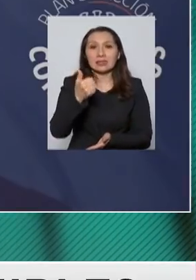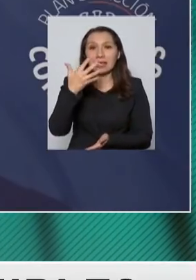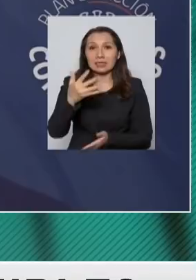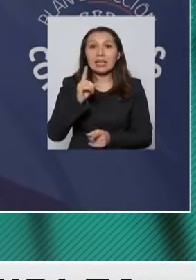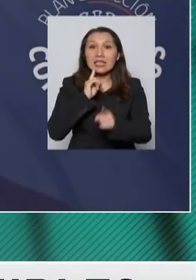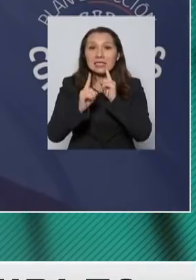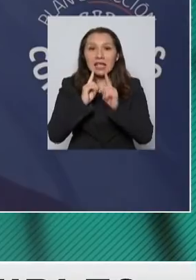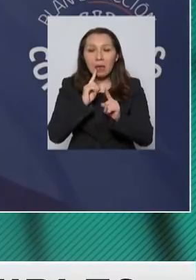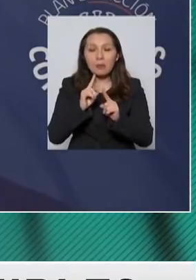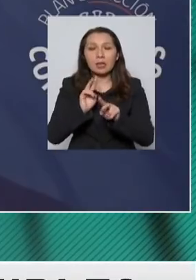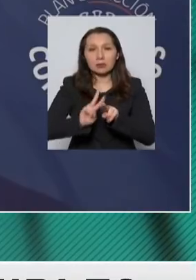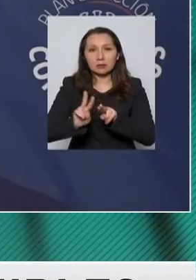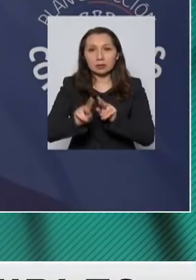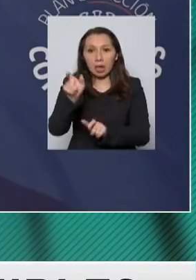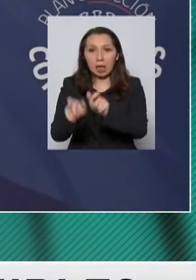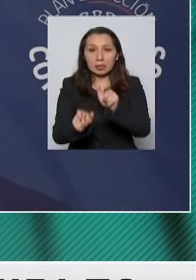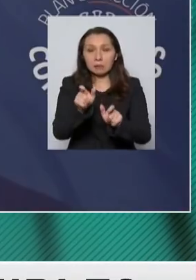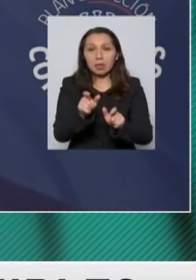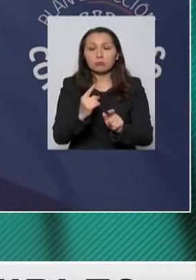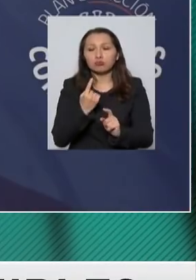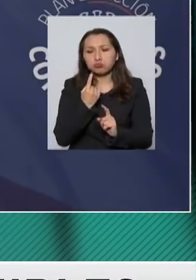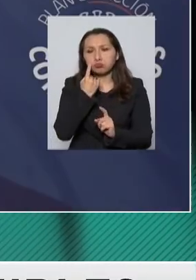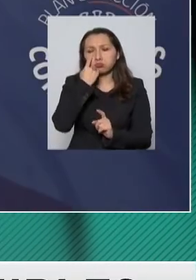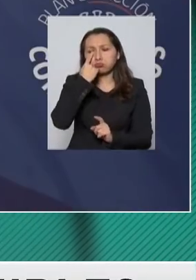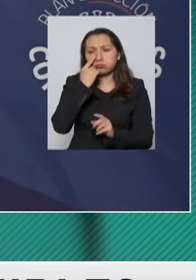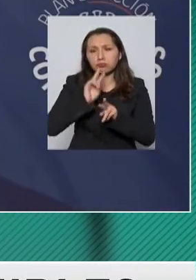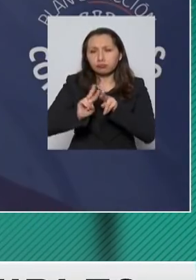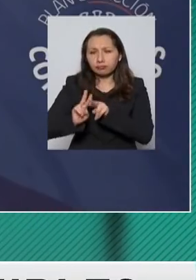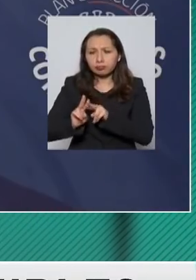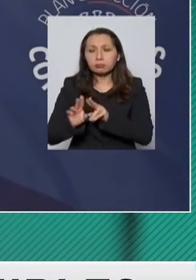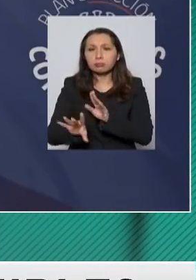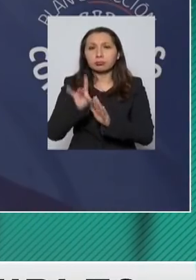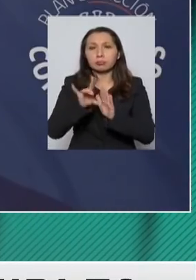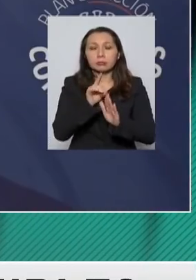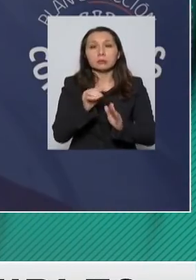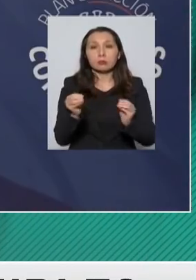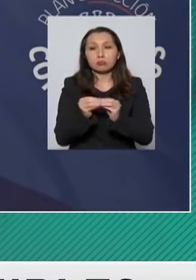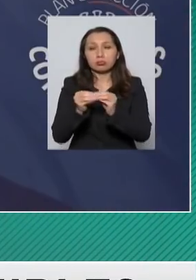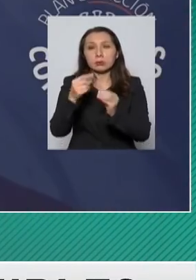6.365 exámenes a personas. Con esto hemos acumulado